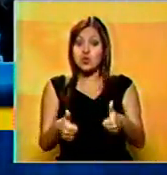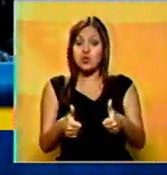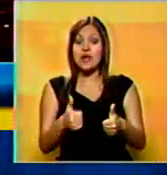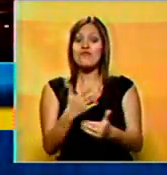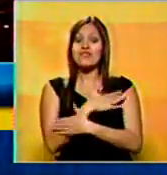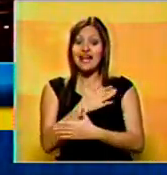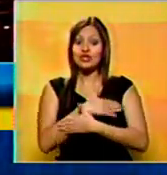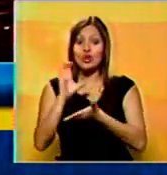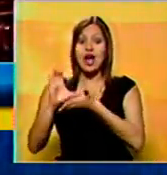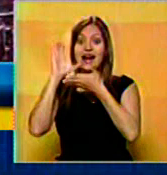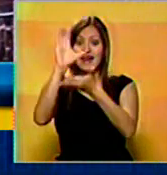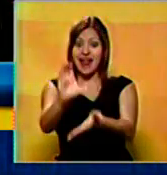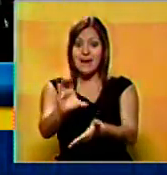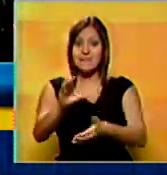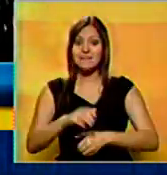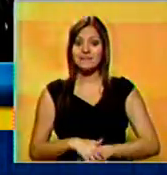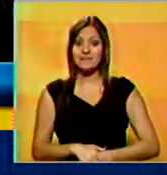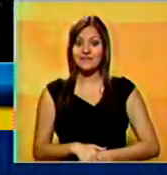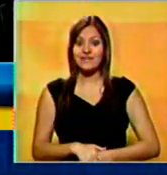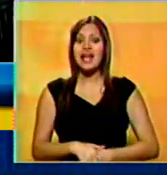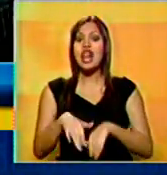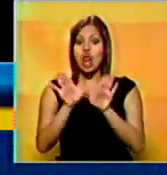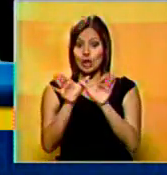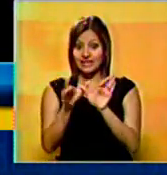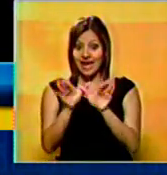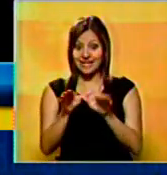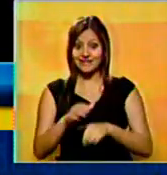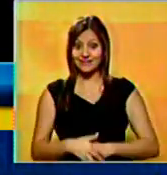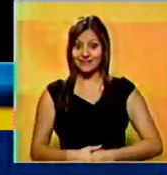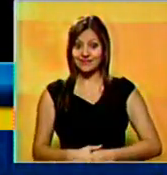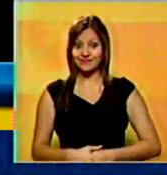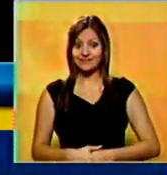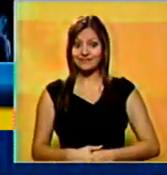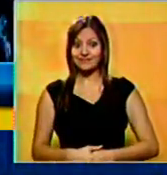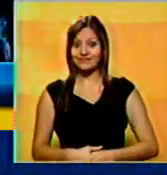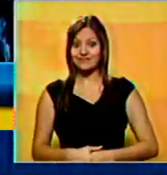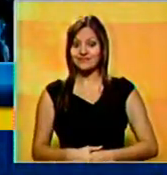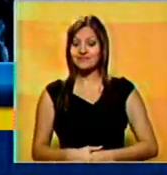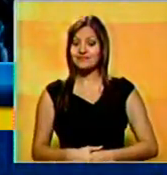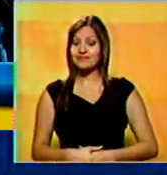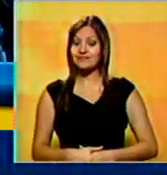los Grammy en el Staples Center de Los Ángeles.